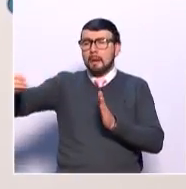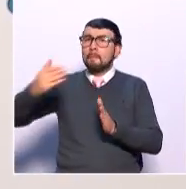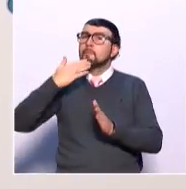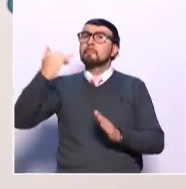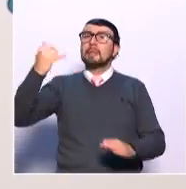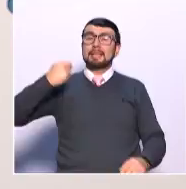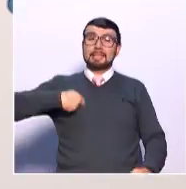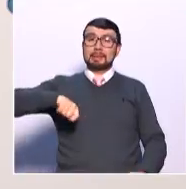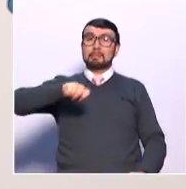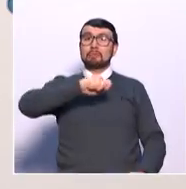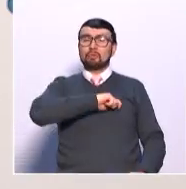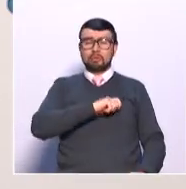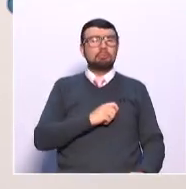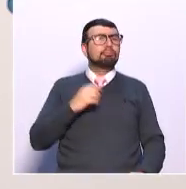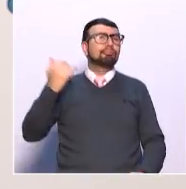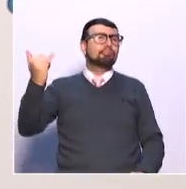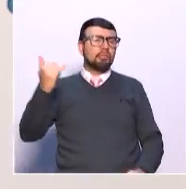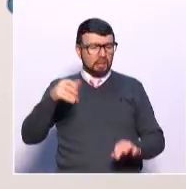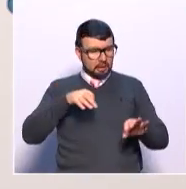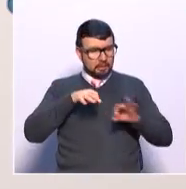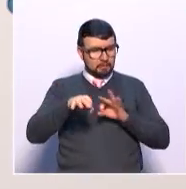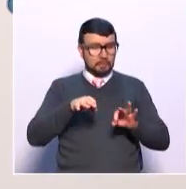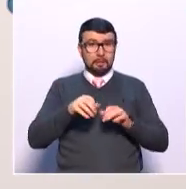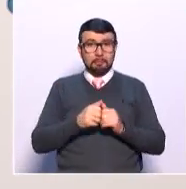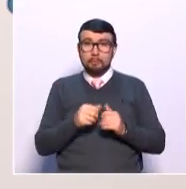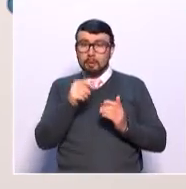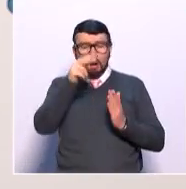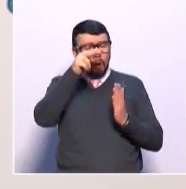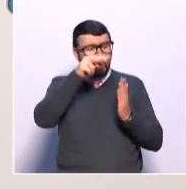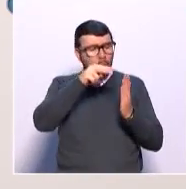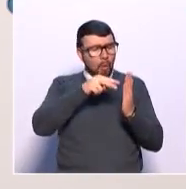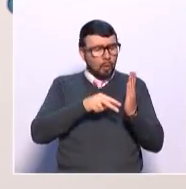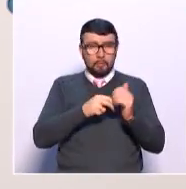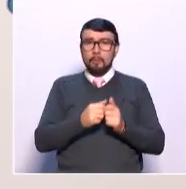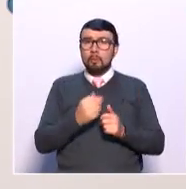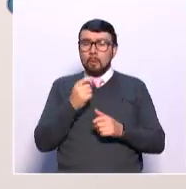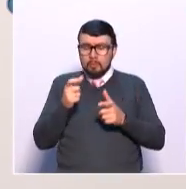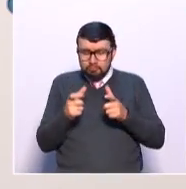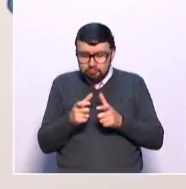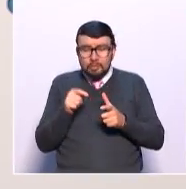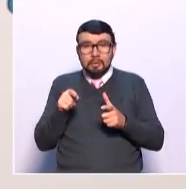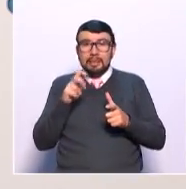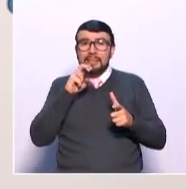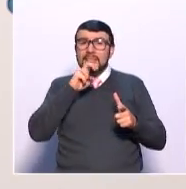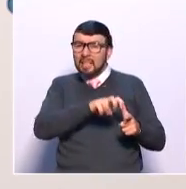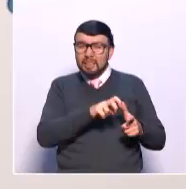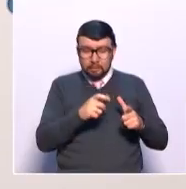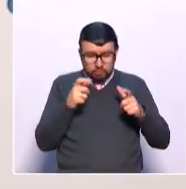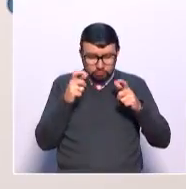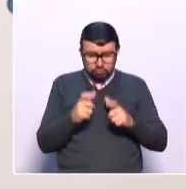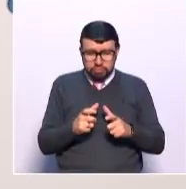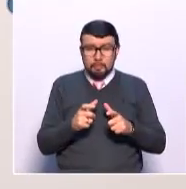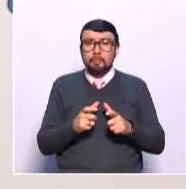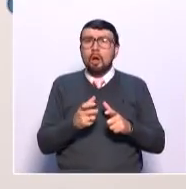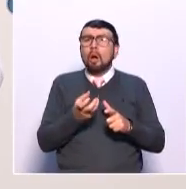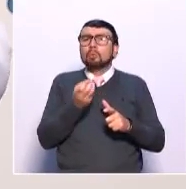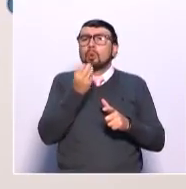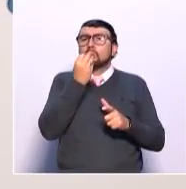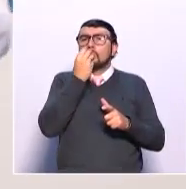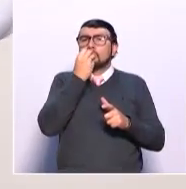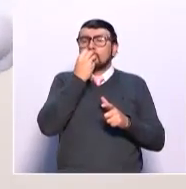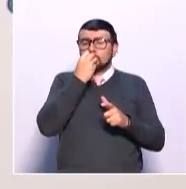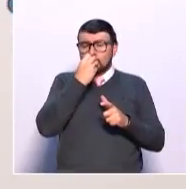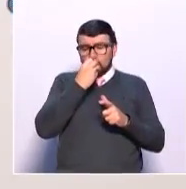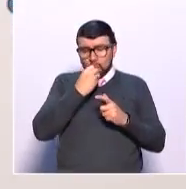y explican como por ejemplo un pedazo de carne como esa que ustedes vieron ahora en el proceso